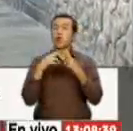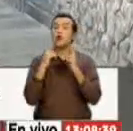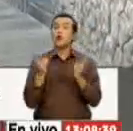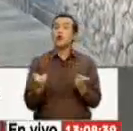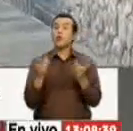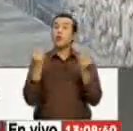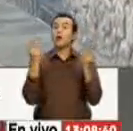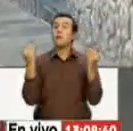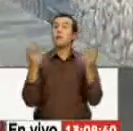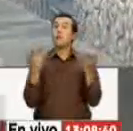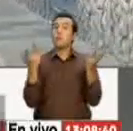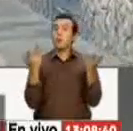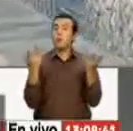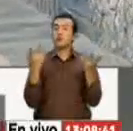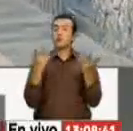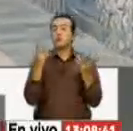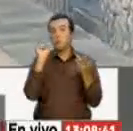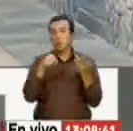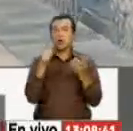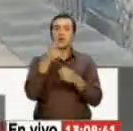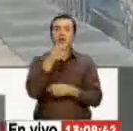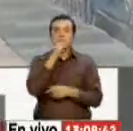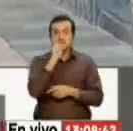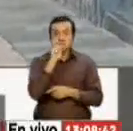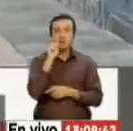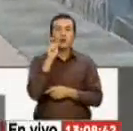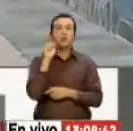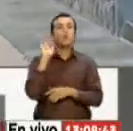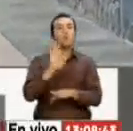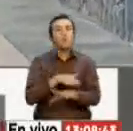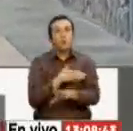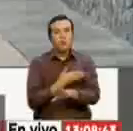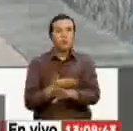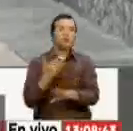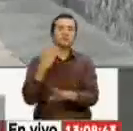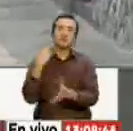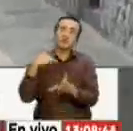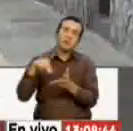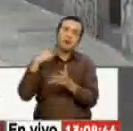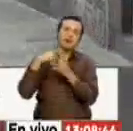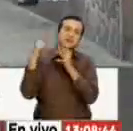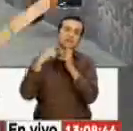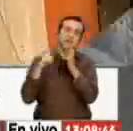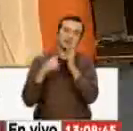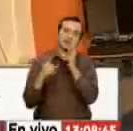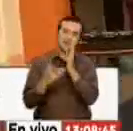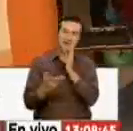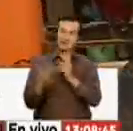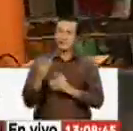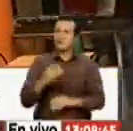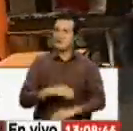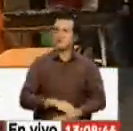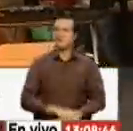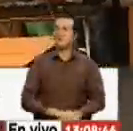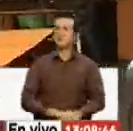muy buenas opciones para poder tomarse un canelazo y escuchar música en vivo con los panas.